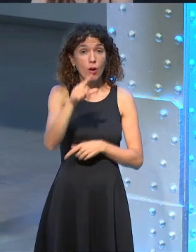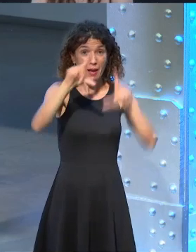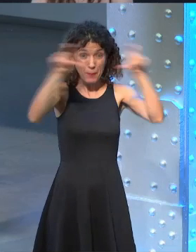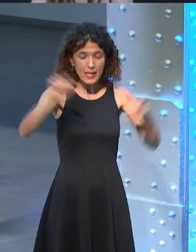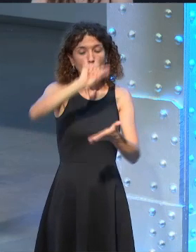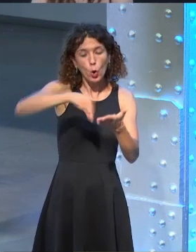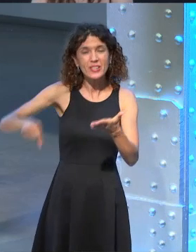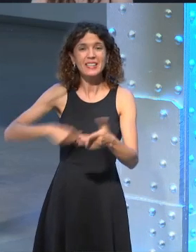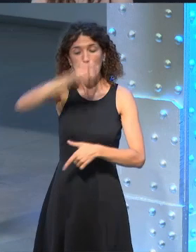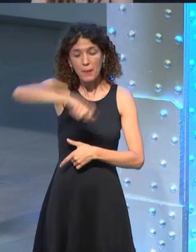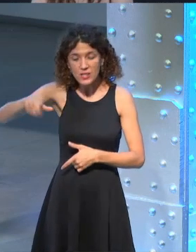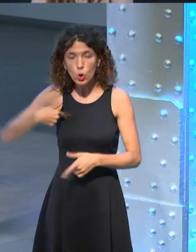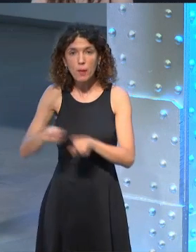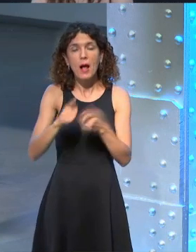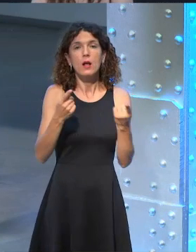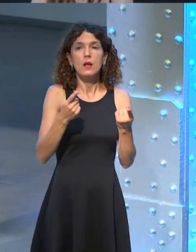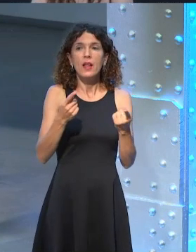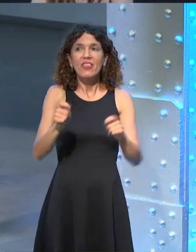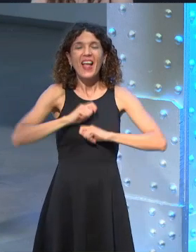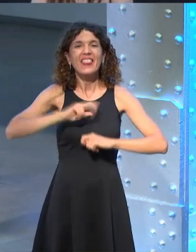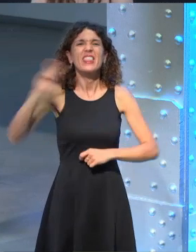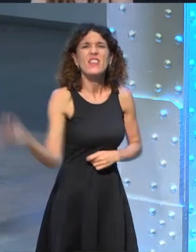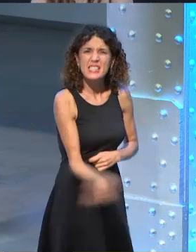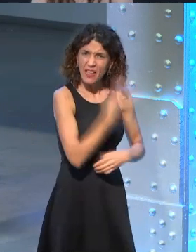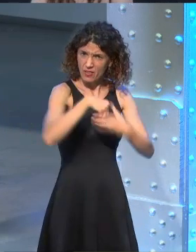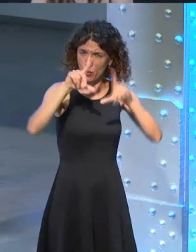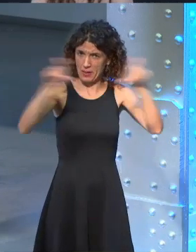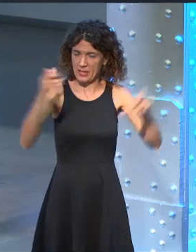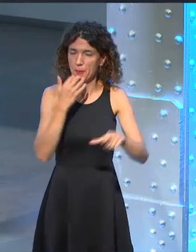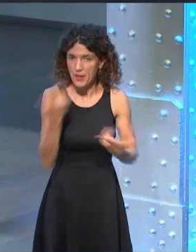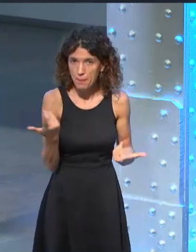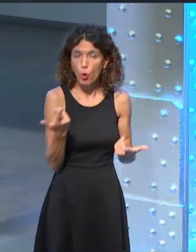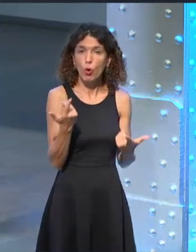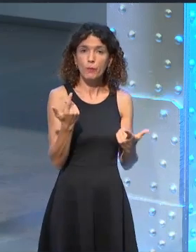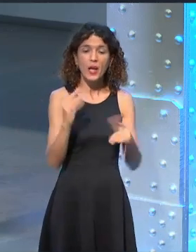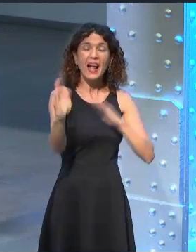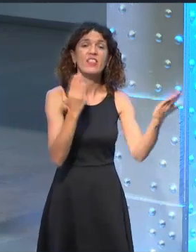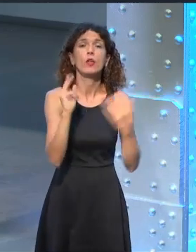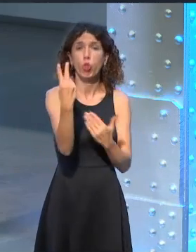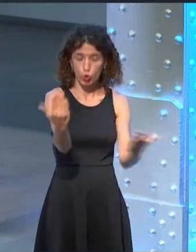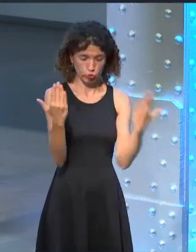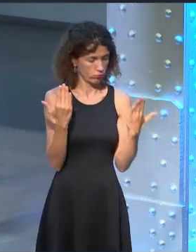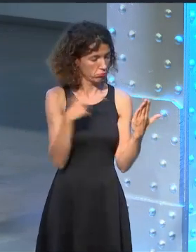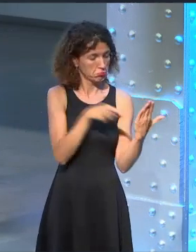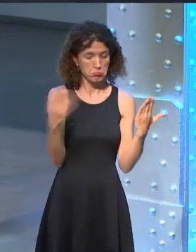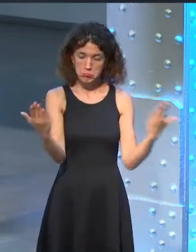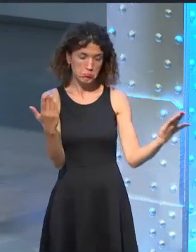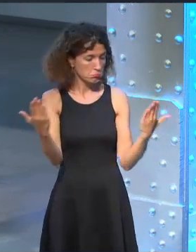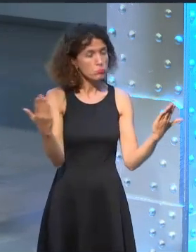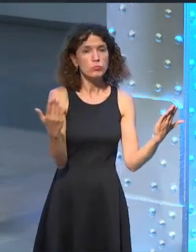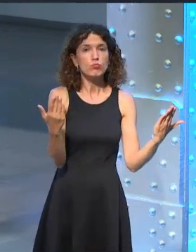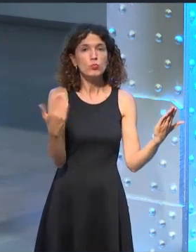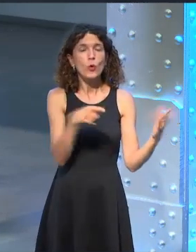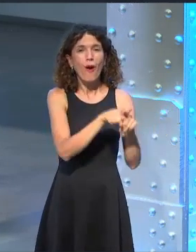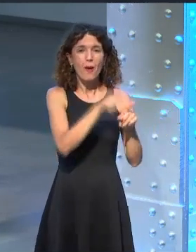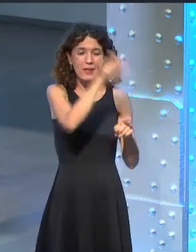aquella persona que traiga más diversidad a la empresa, ¿no? Es decir, ante 2 candidatos o candidatas, pues contratan a aquel